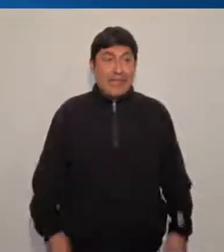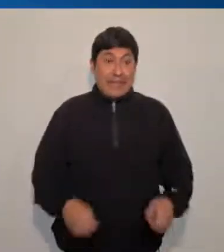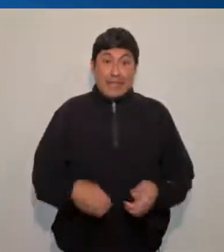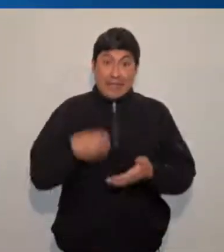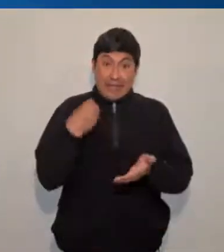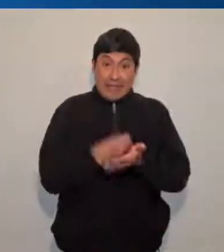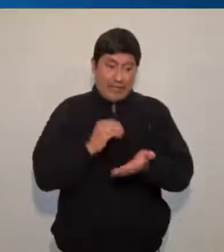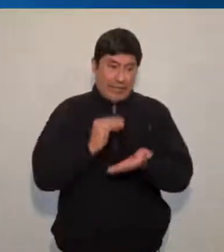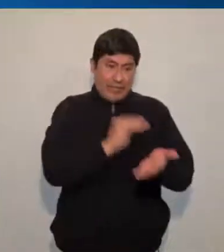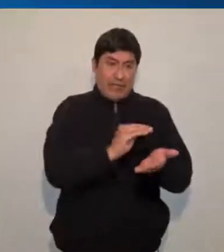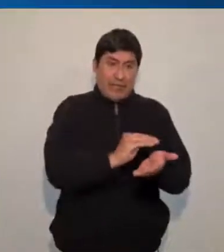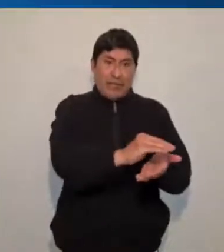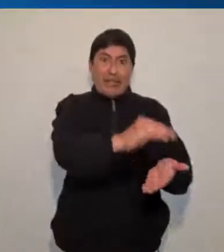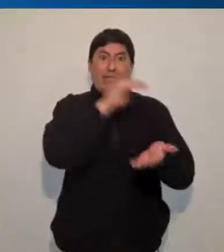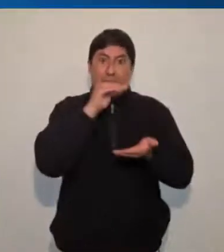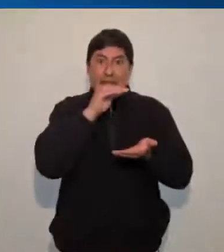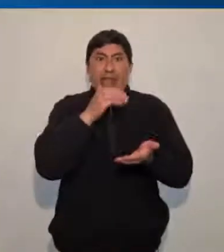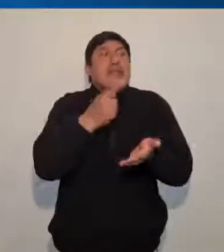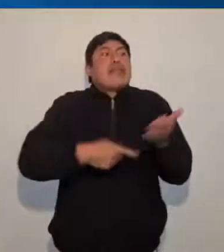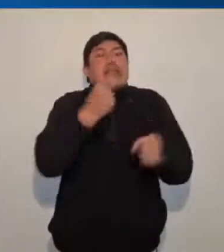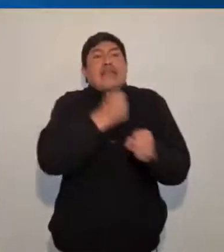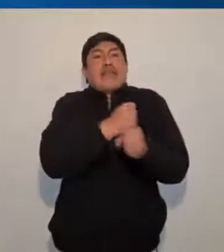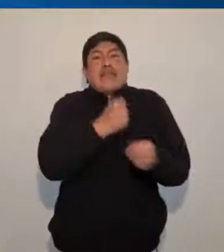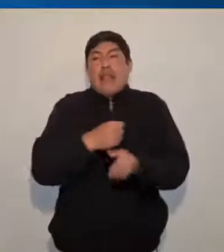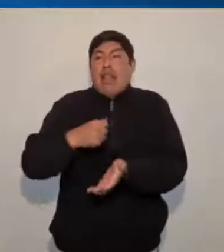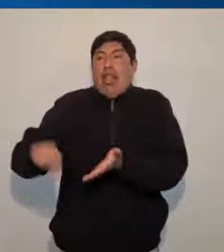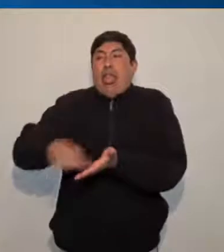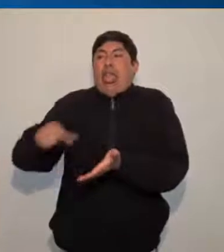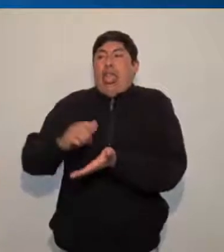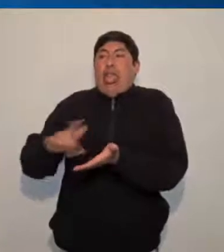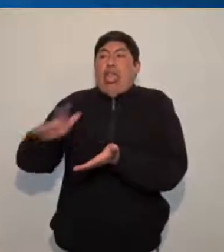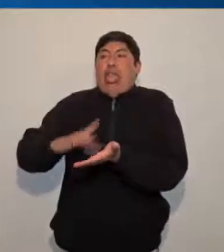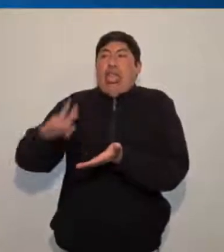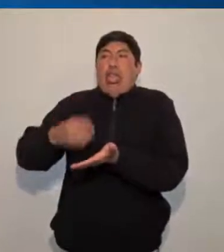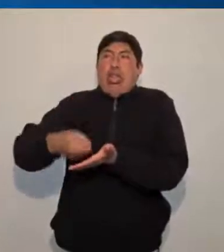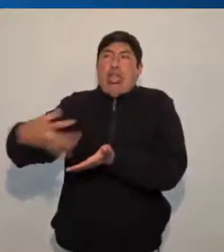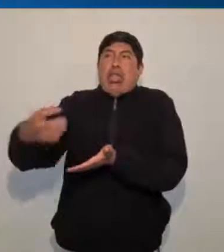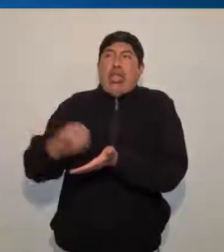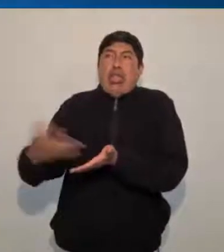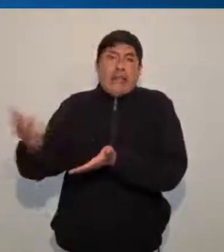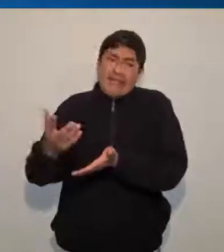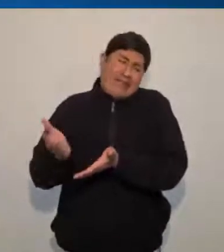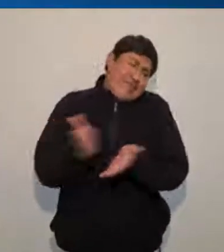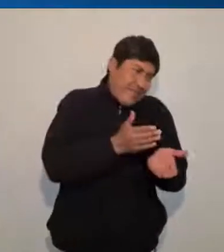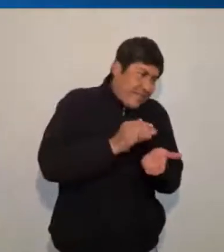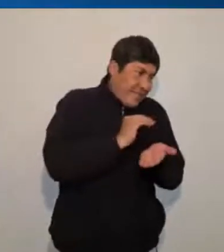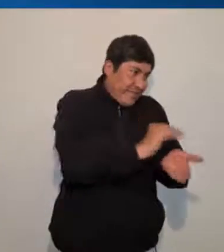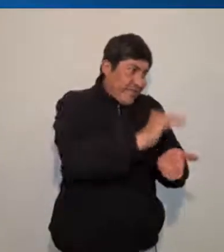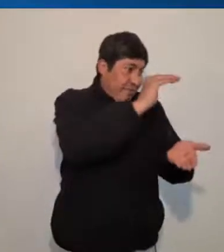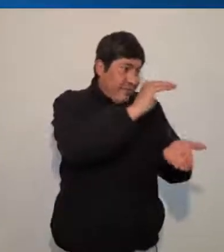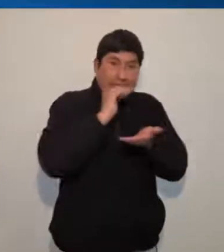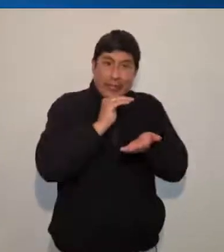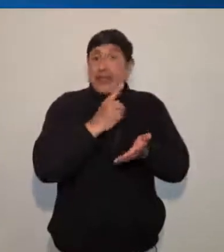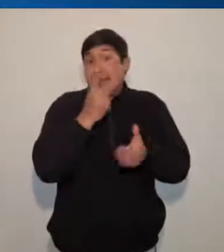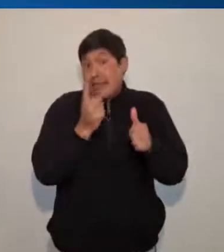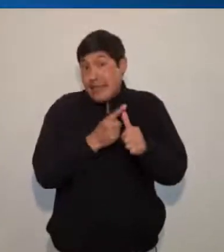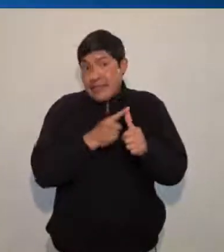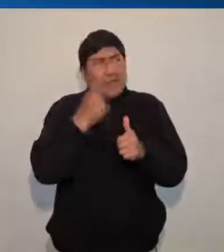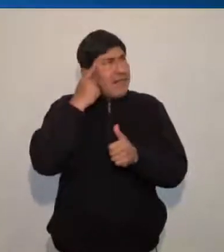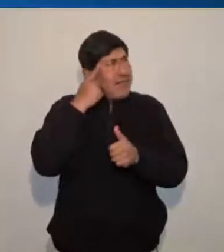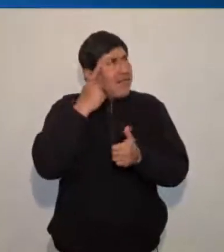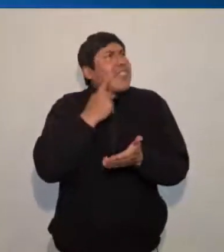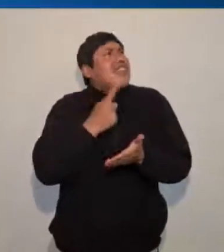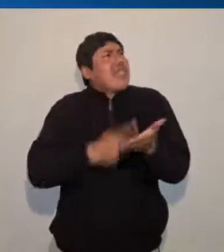Invertir es hacer trabajar la platita. En vez de gastar, usarla en algo que produzca ganancia. Primero, hay que